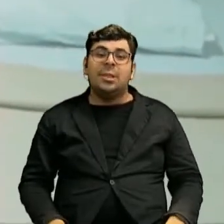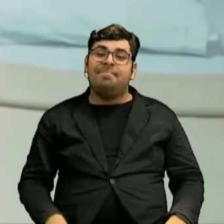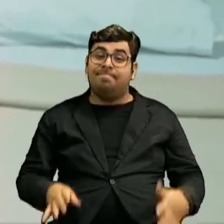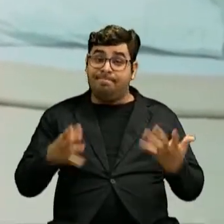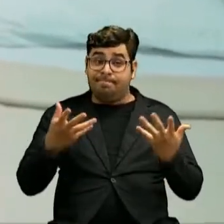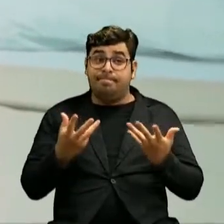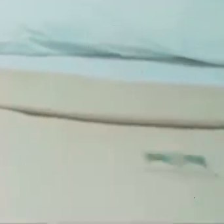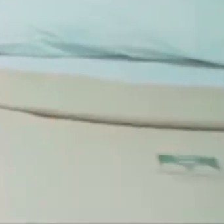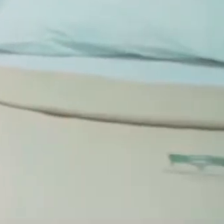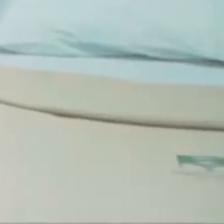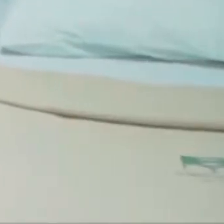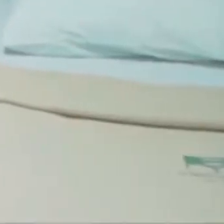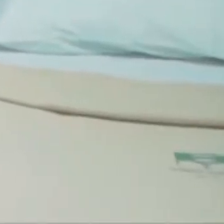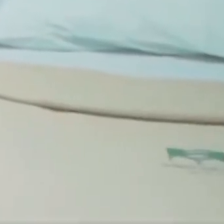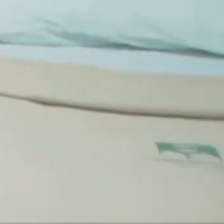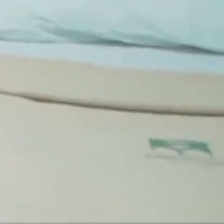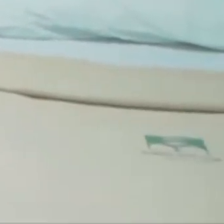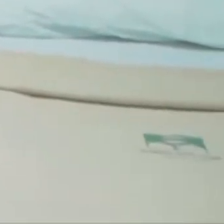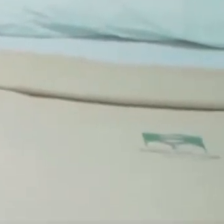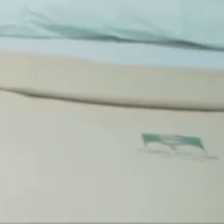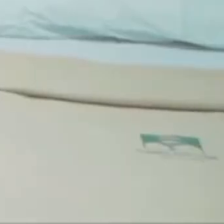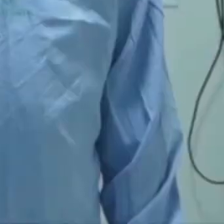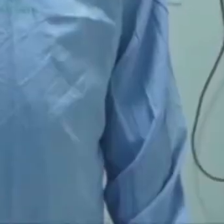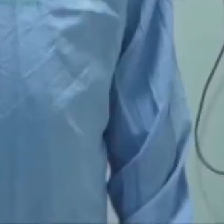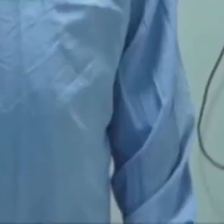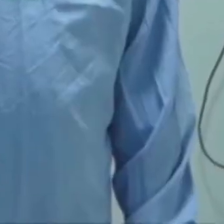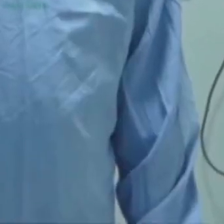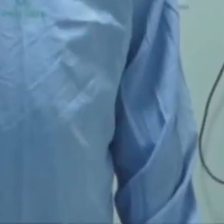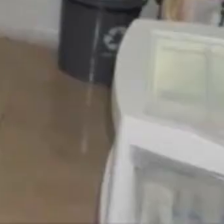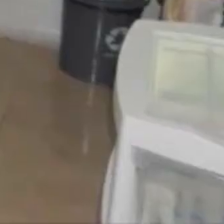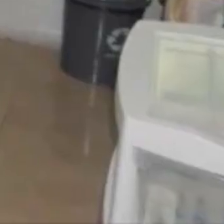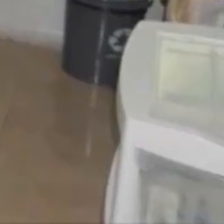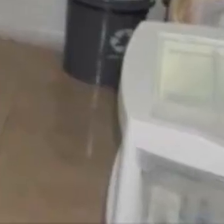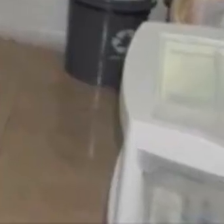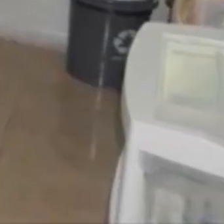continúa siendo reiterativo del autocuidado y no salir si no es realmente necesario.